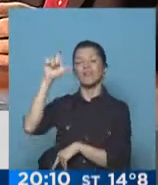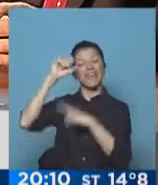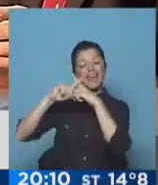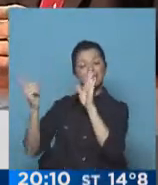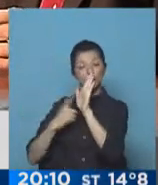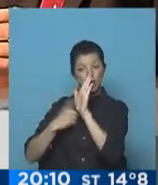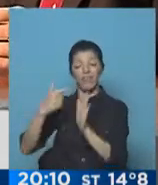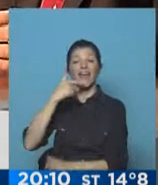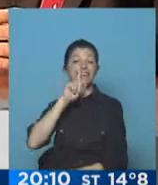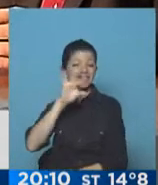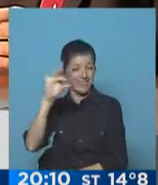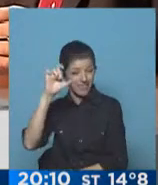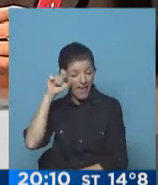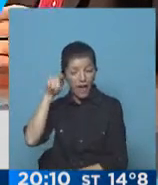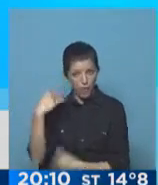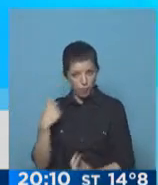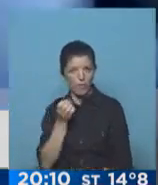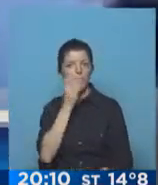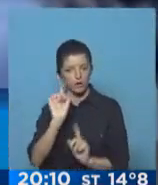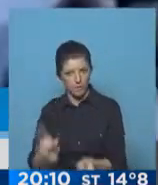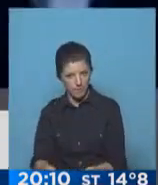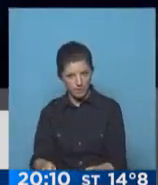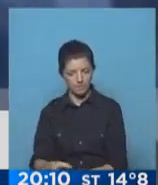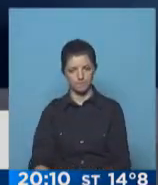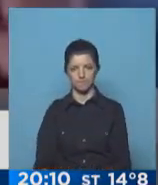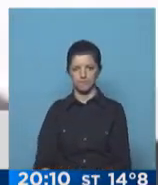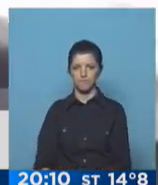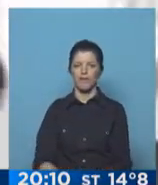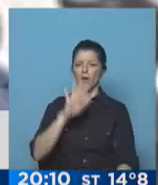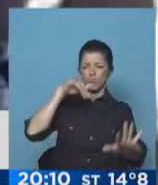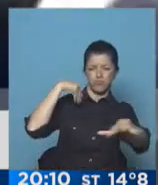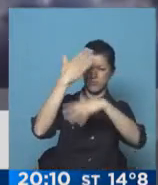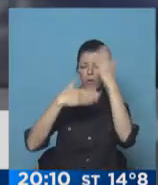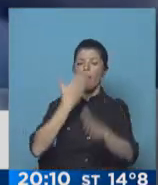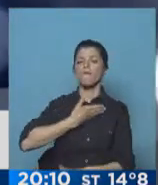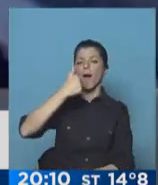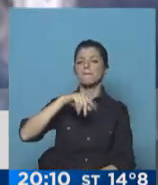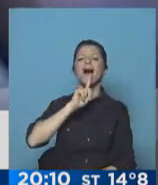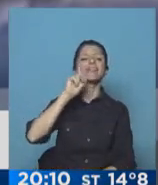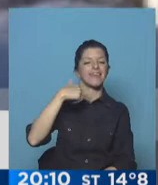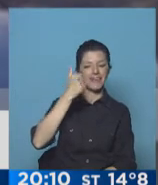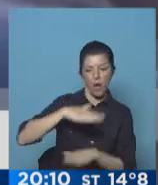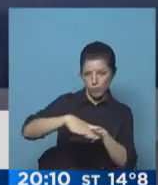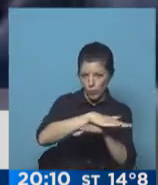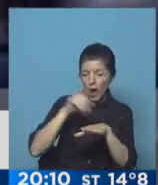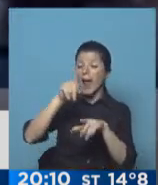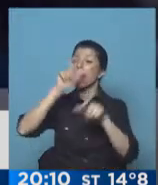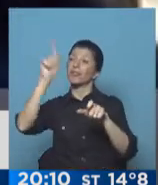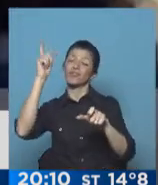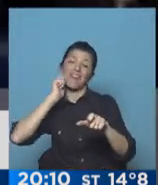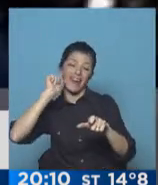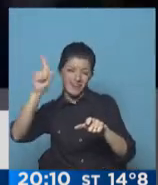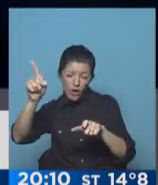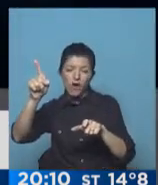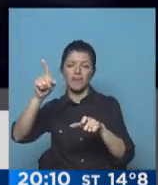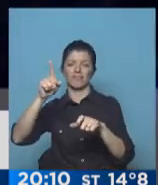Anzorregui, está apto para declarar. Incidentes en Famatina. La policía de La Rioja se enfrentó a vecinos